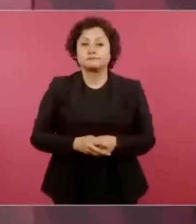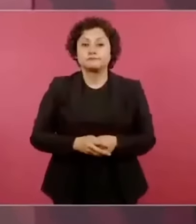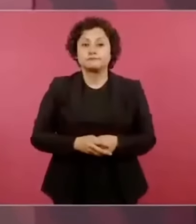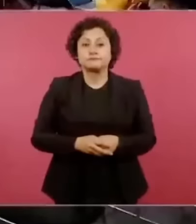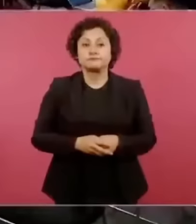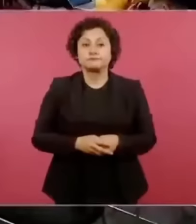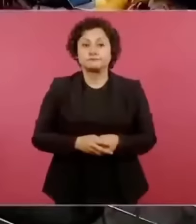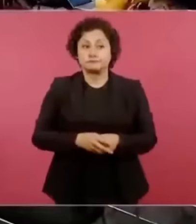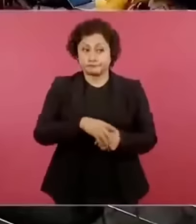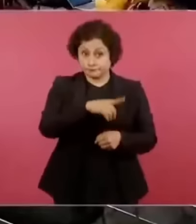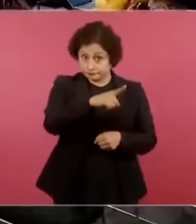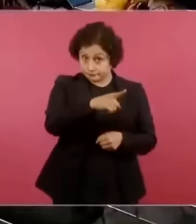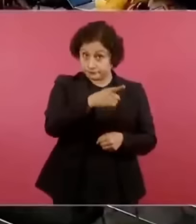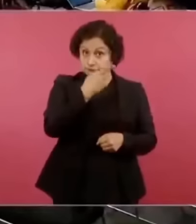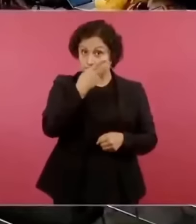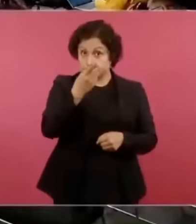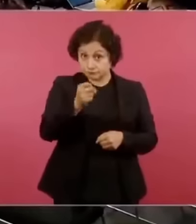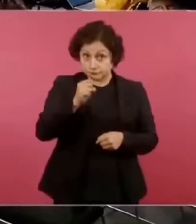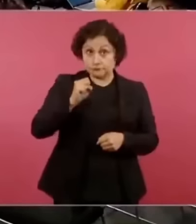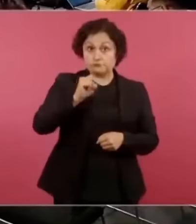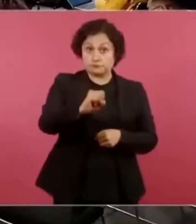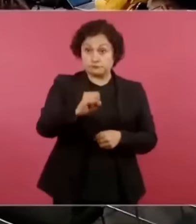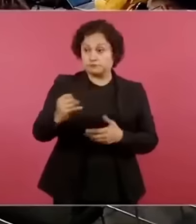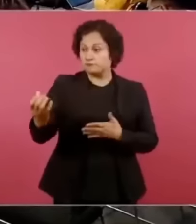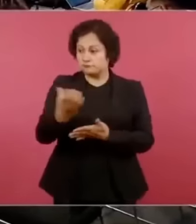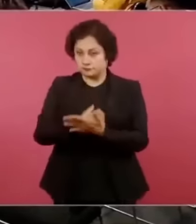¿Van a reconocer o no van a reconocer el triunfo?